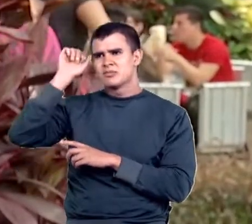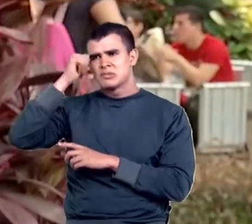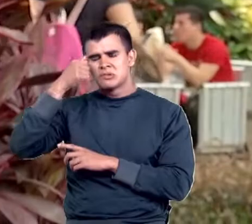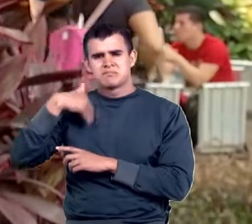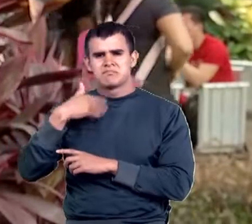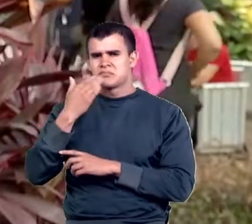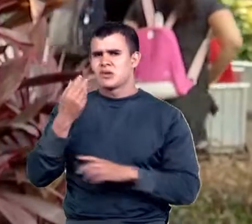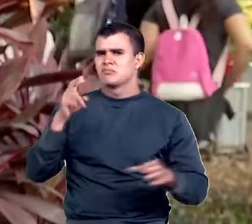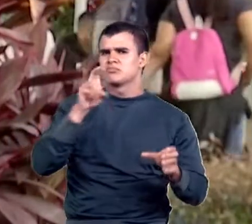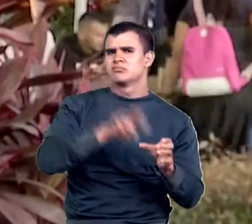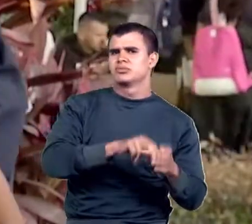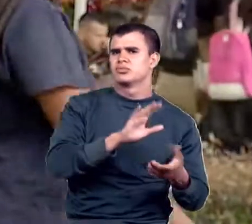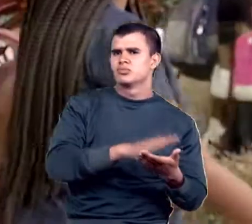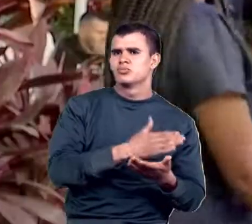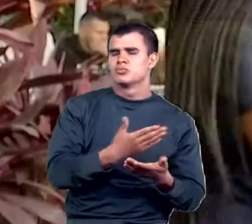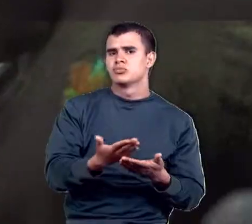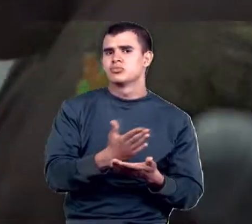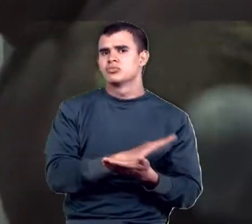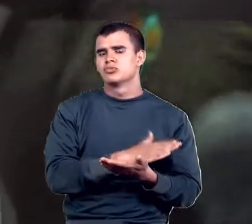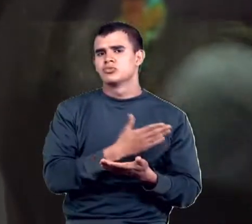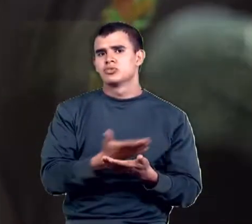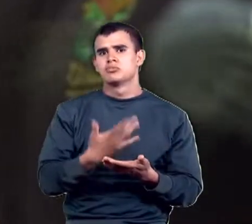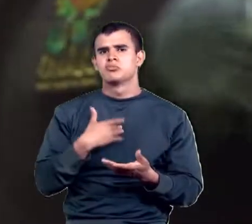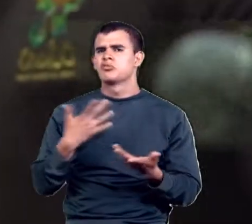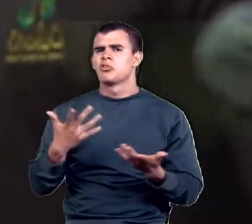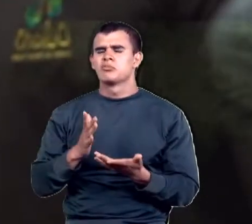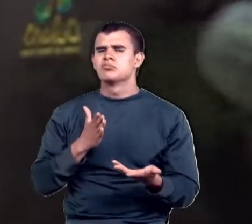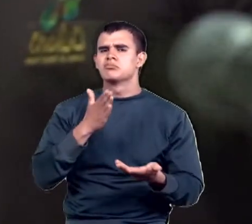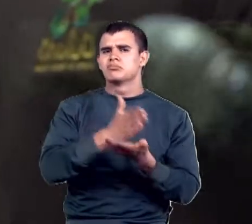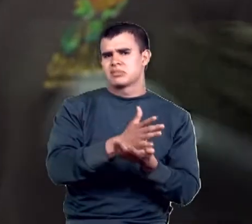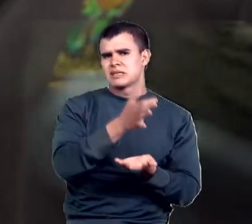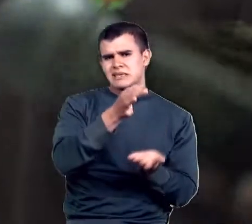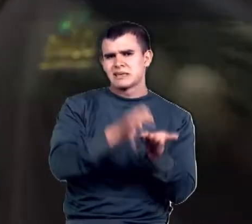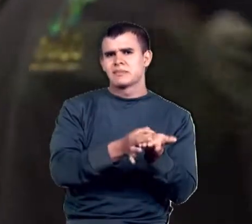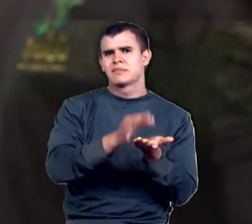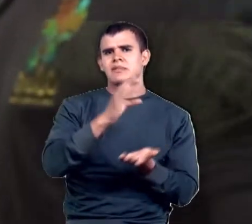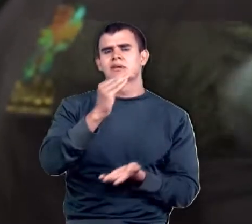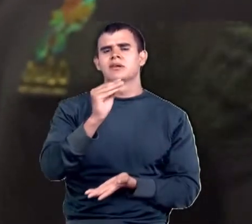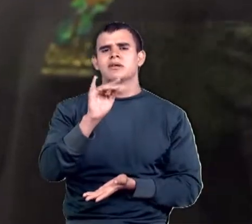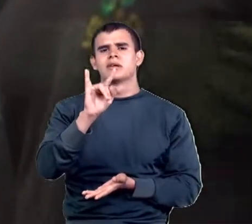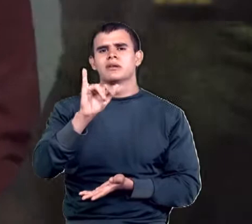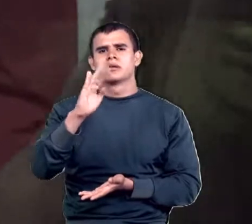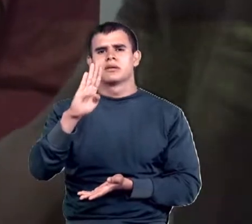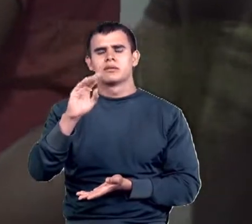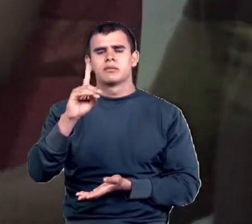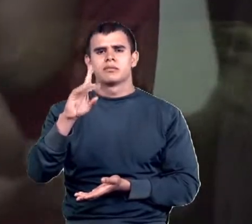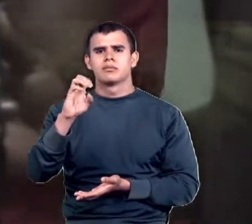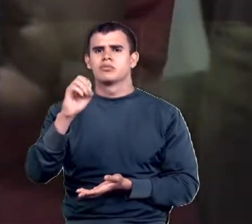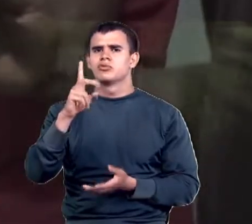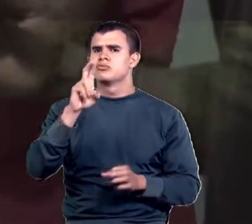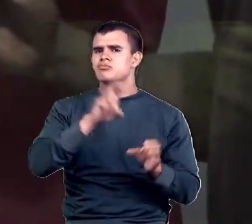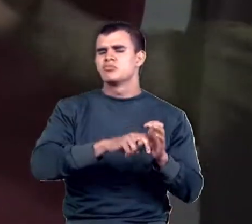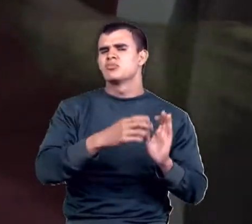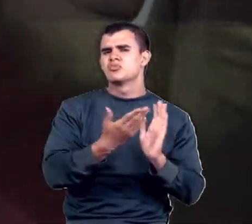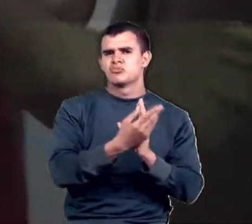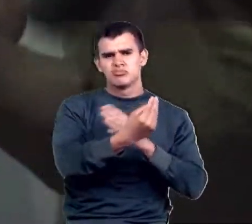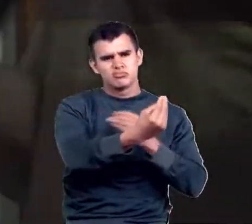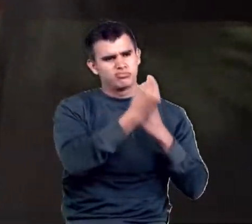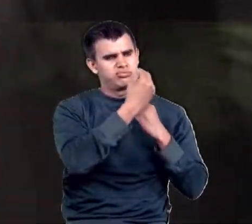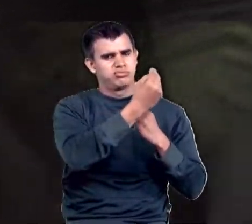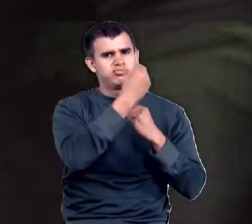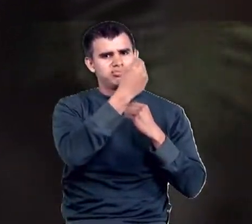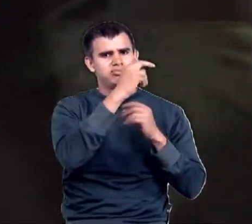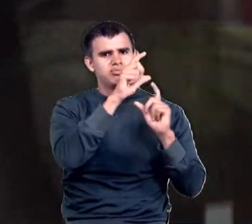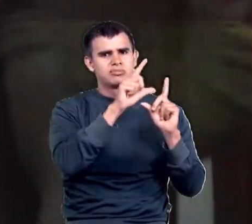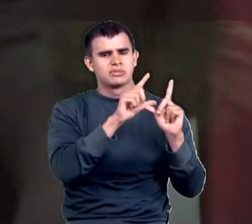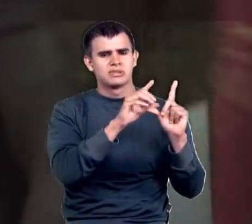siempre nos ofrecieron la música. Entonces llegamos aquí a seguirnos formando, ingreso a la universidad, ahí termino licenciatura en música y